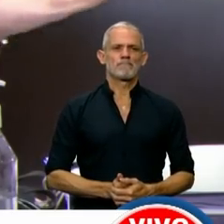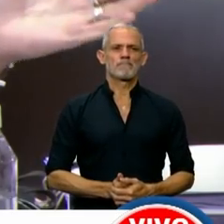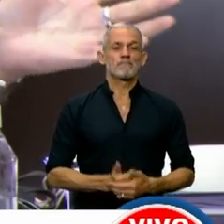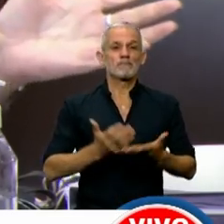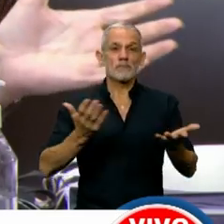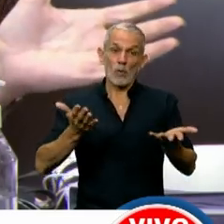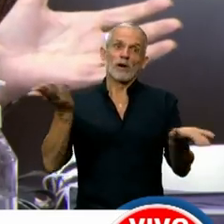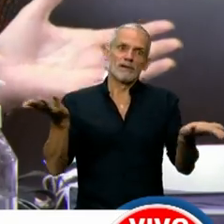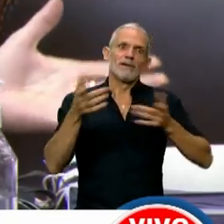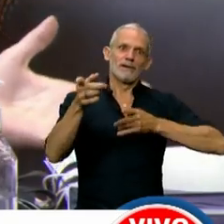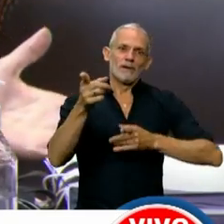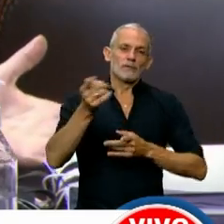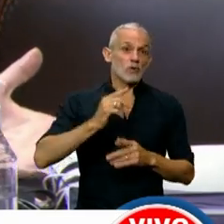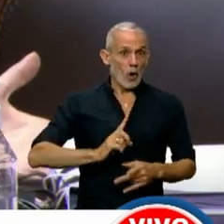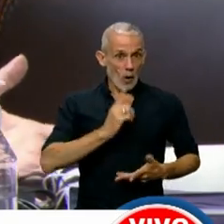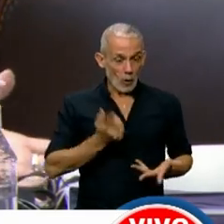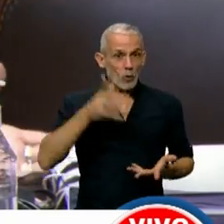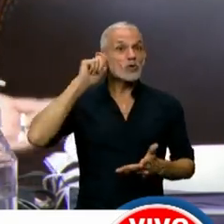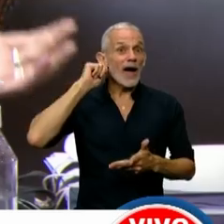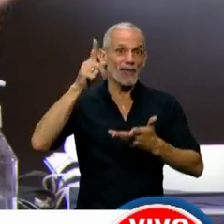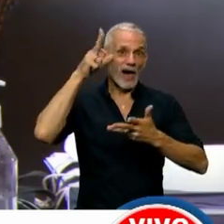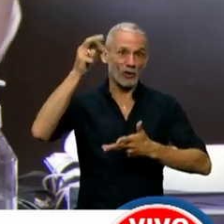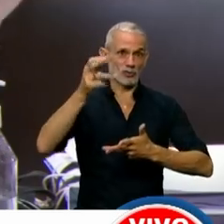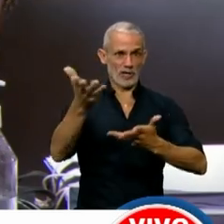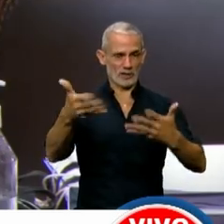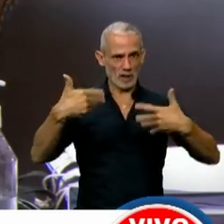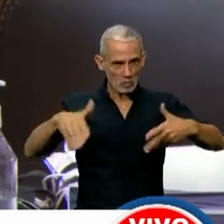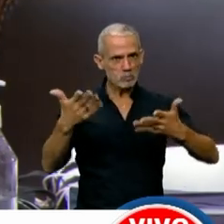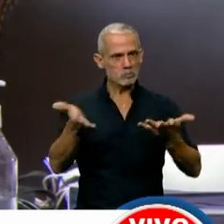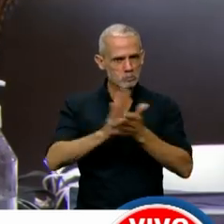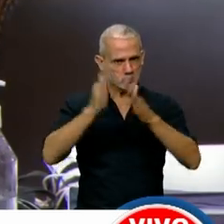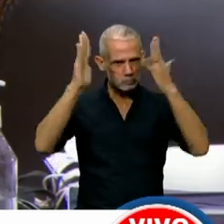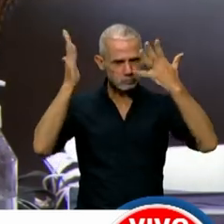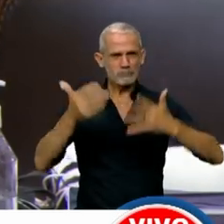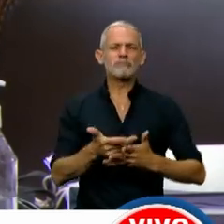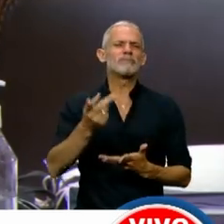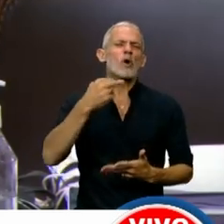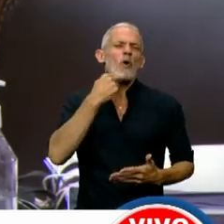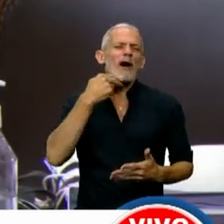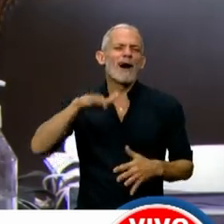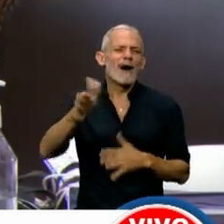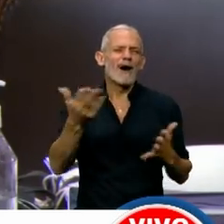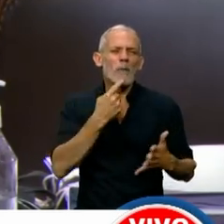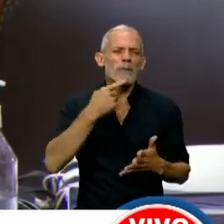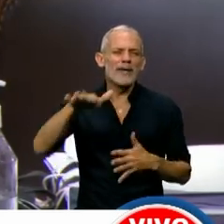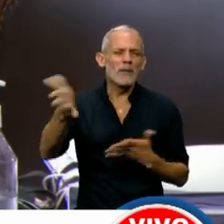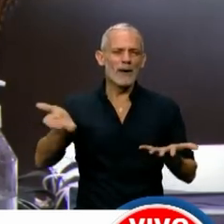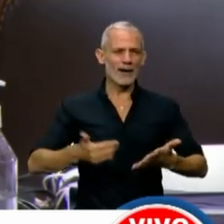bueno pero es un orgullo tener esta edad también un pibe exactamente